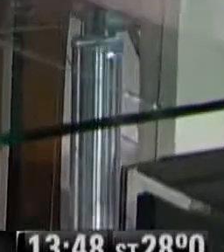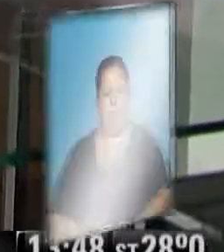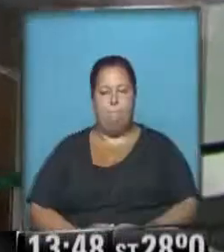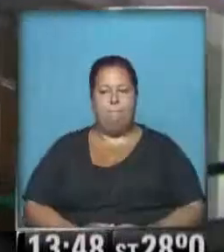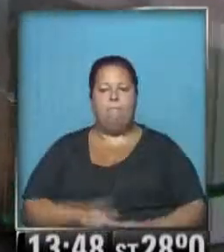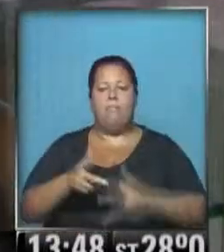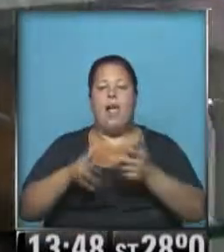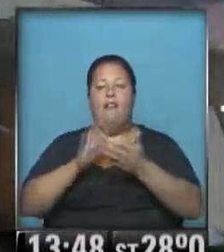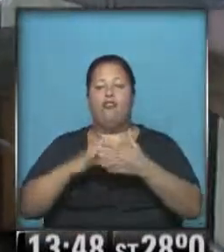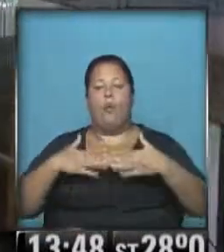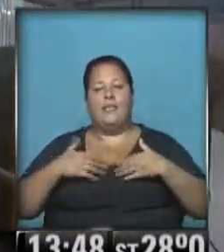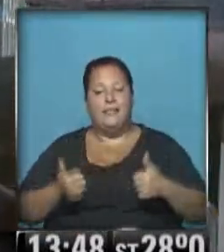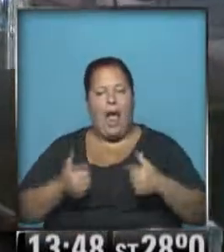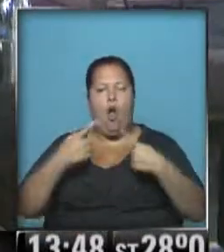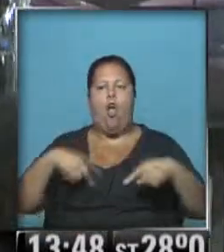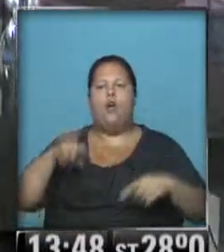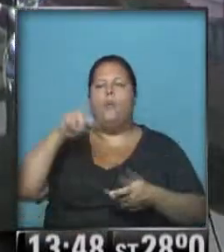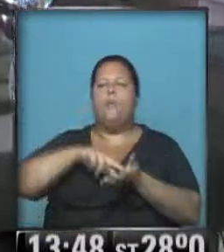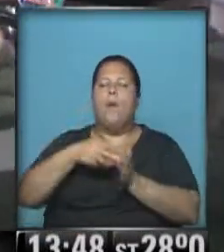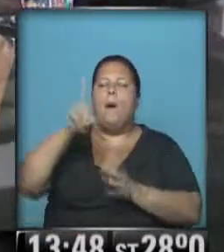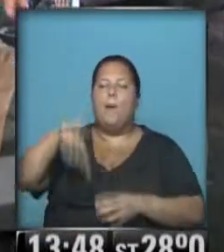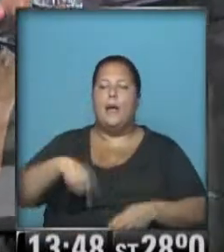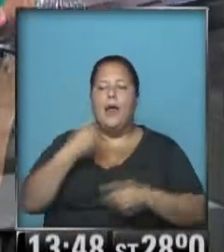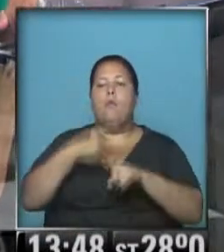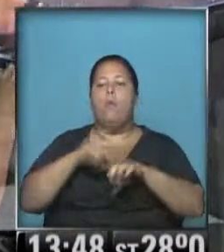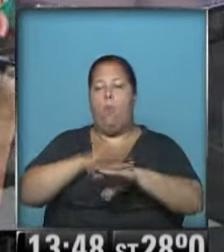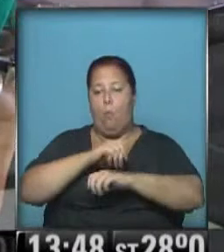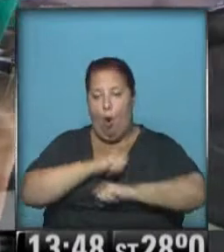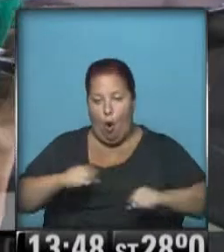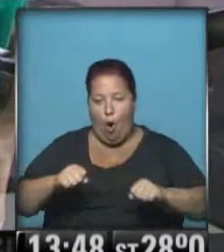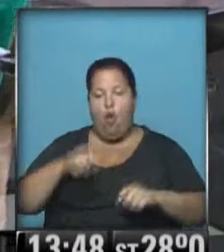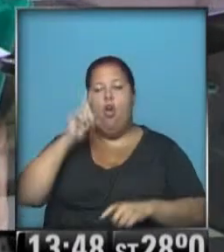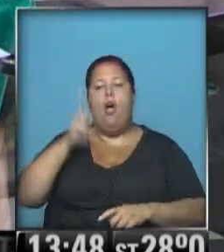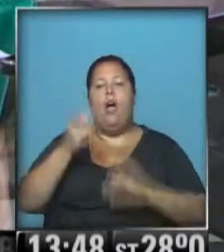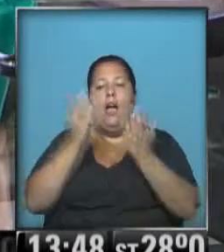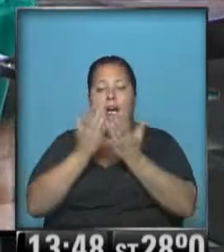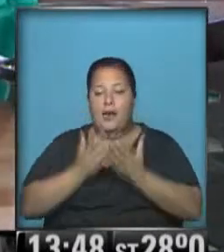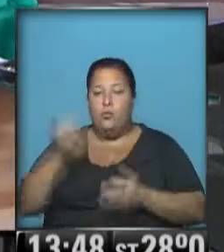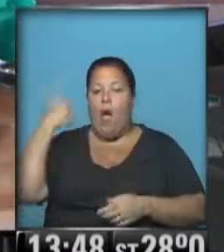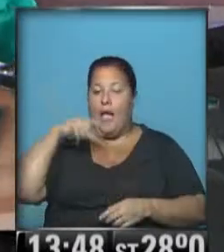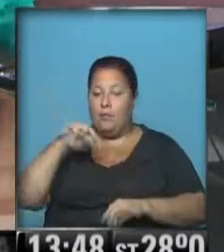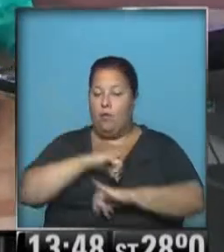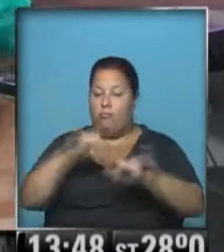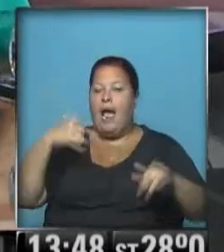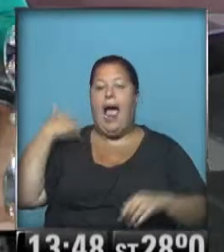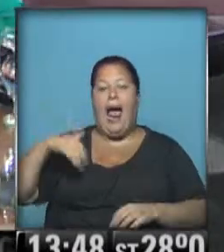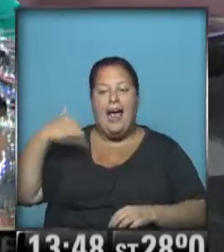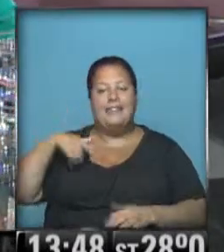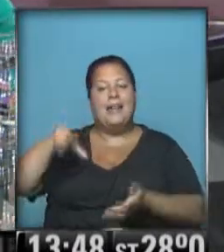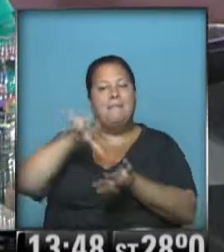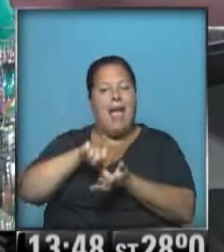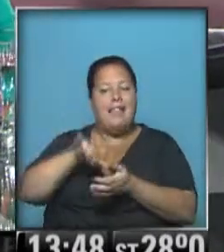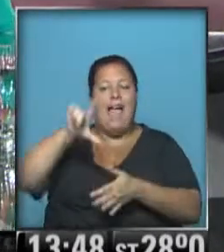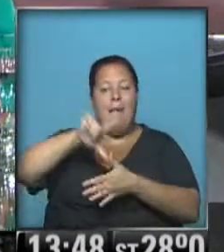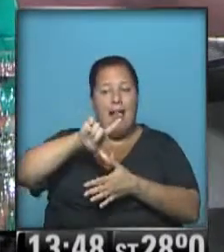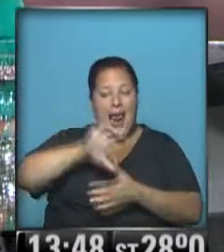Vamos a hablar de salud y de las consecuencias que pueden tener el sobrepeso y la obesidad. Un estudio acaba de dar cuenta de que la Argentina es uno de los países de